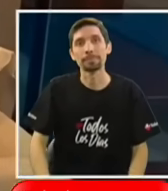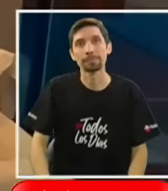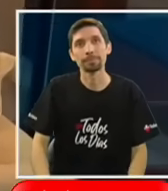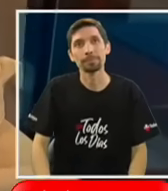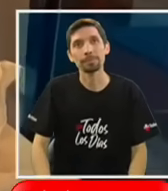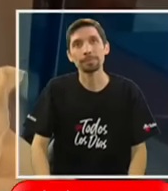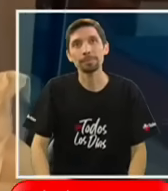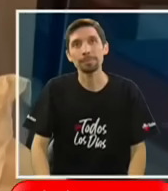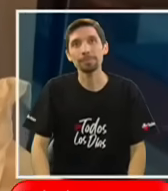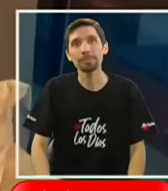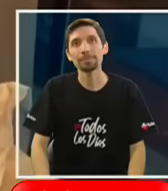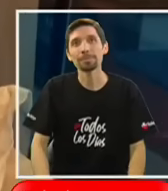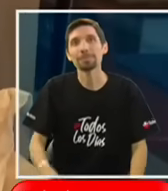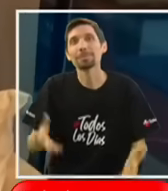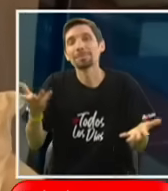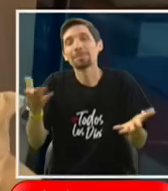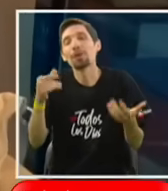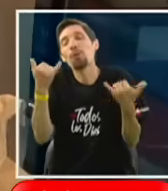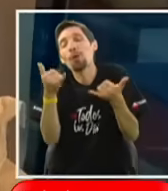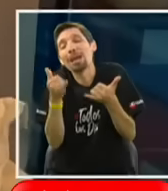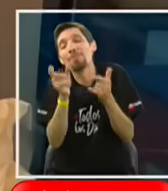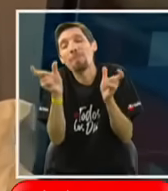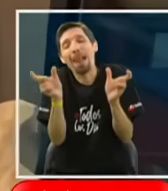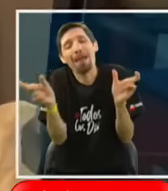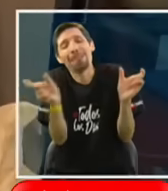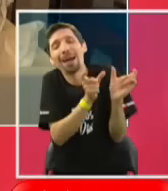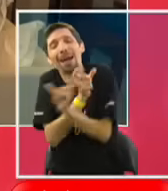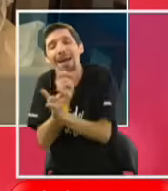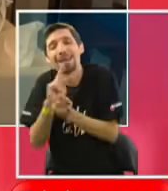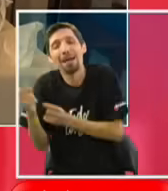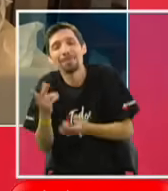Ya. ¿Cómo te acuerdas todos? Al paso palabra.